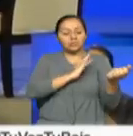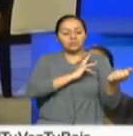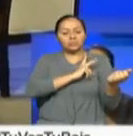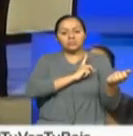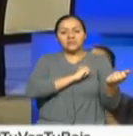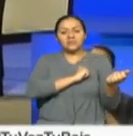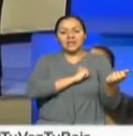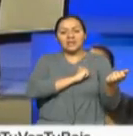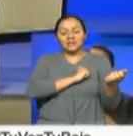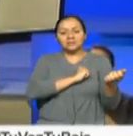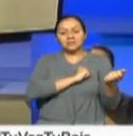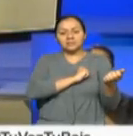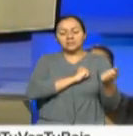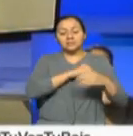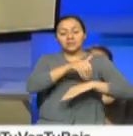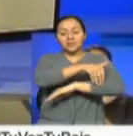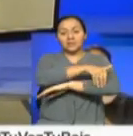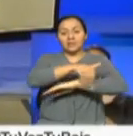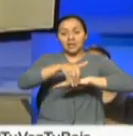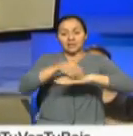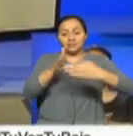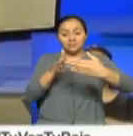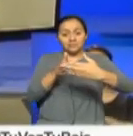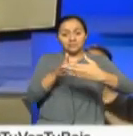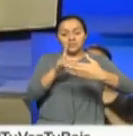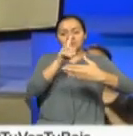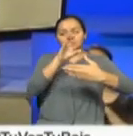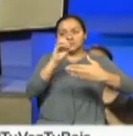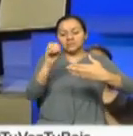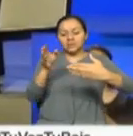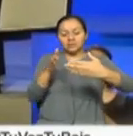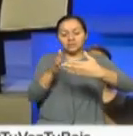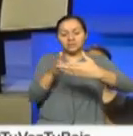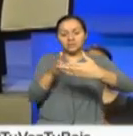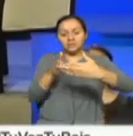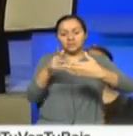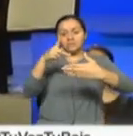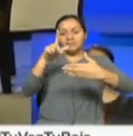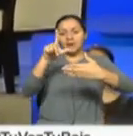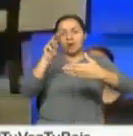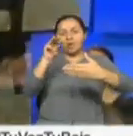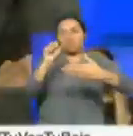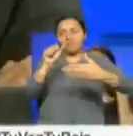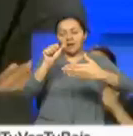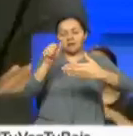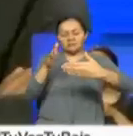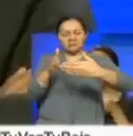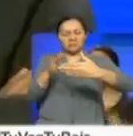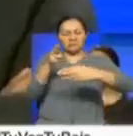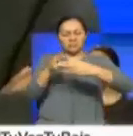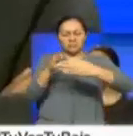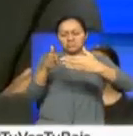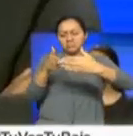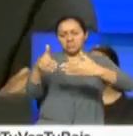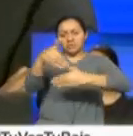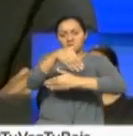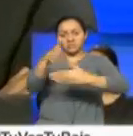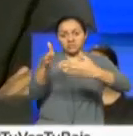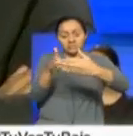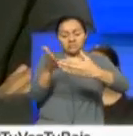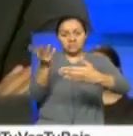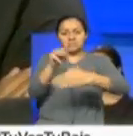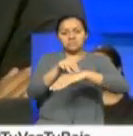Paloma Drive, en Coco Plum, Coral Gables, Miami, con los hermanos Isaías. Pues ahí sale Carlos